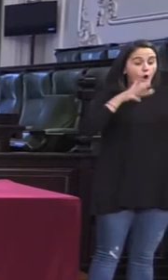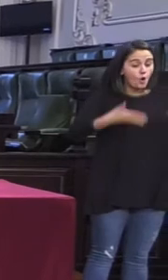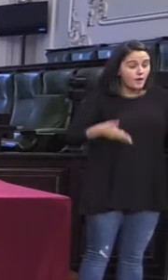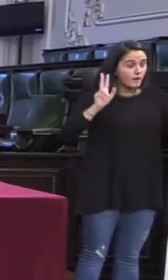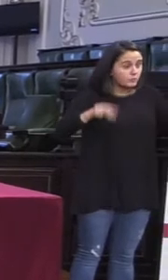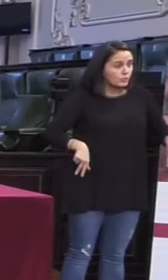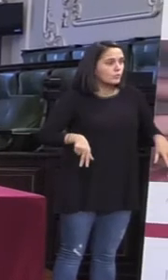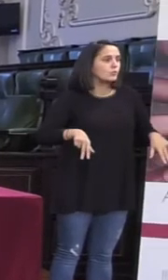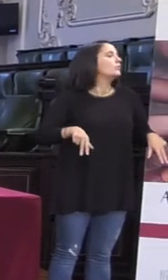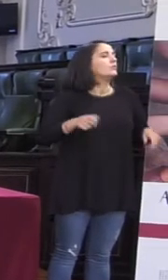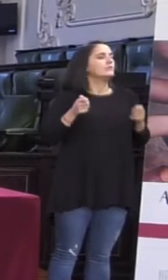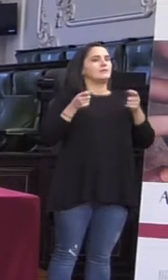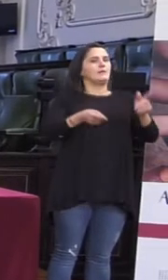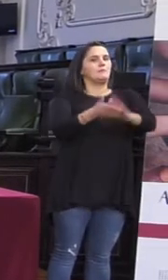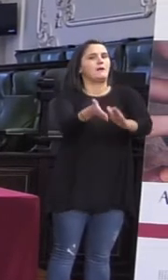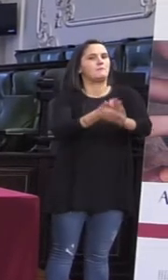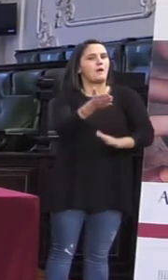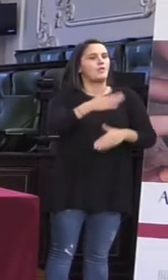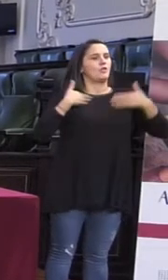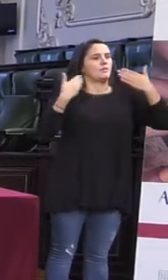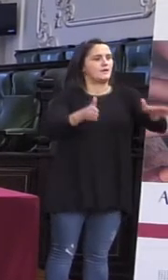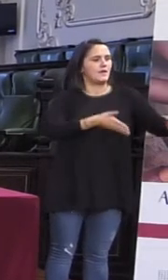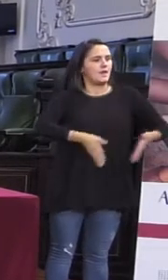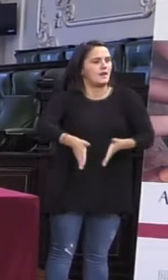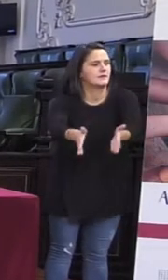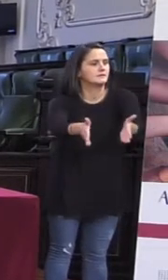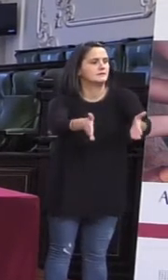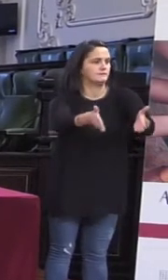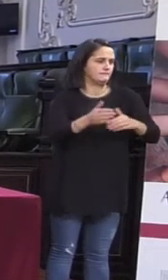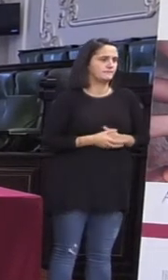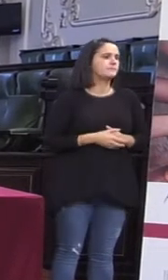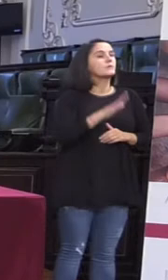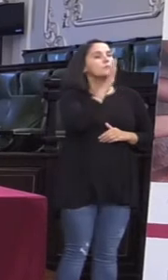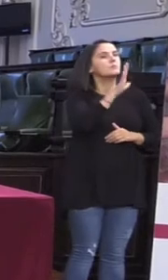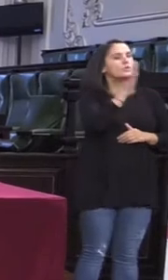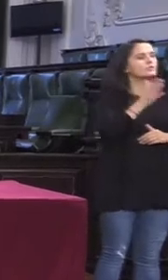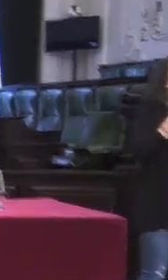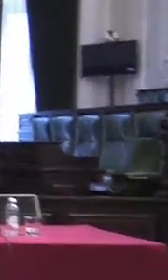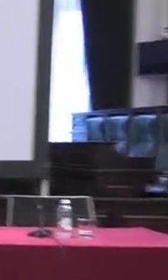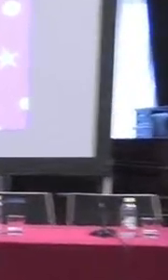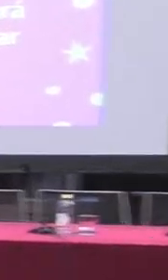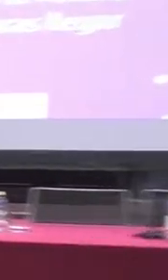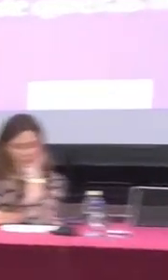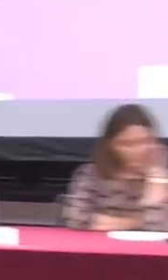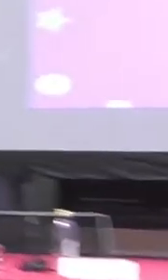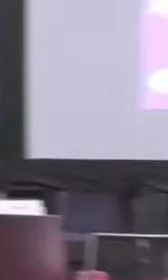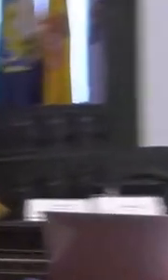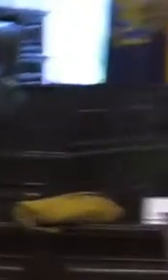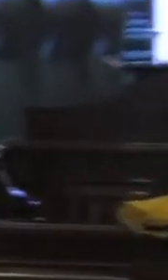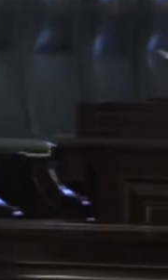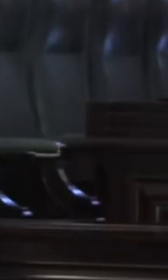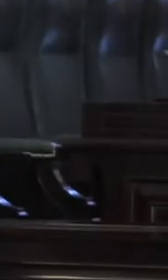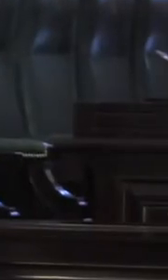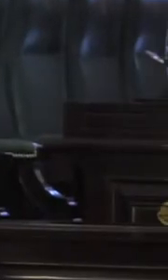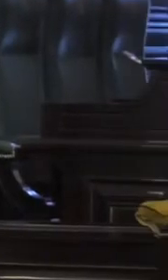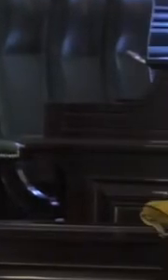ahora te va a llevar a donde quieras llegar o a lo que quieras ser. Por eso puedes elegir todo el tiempo desde dónde